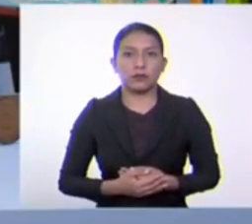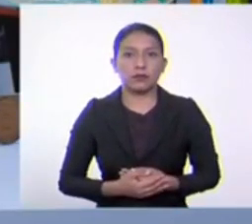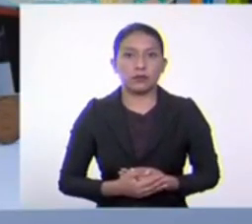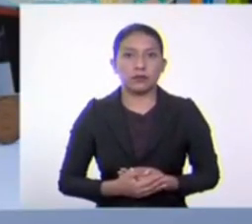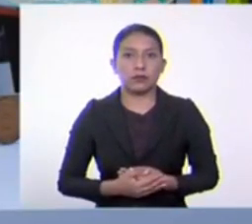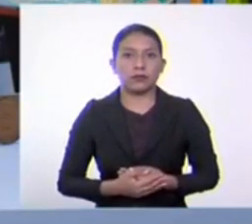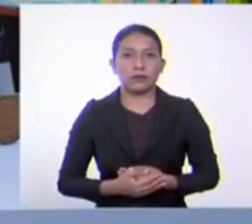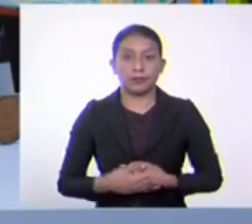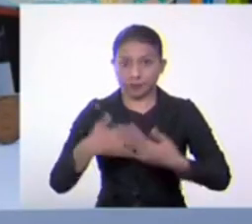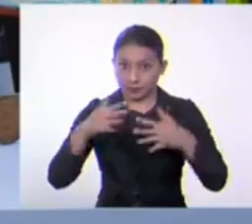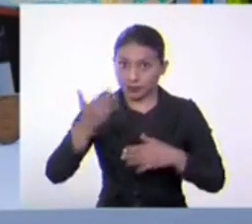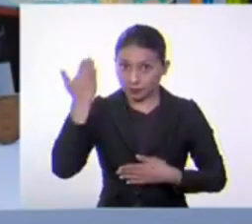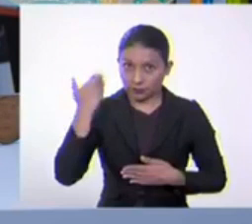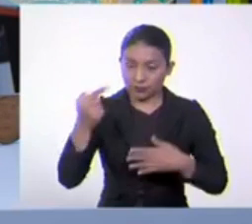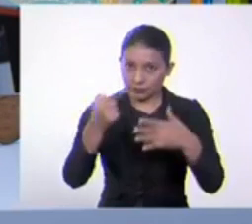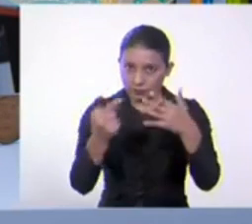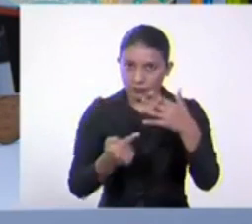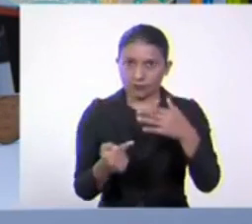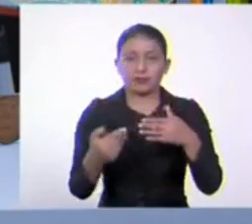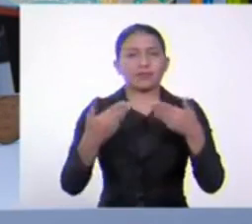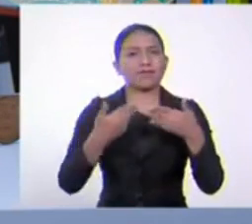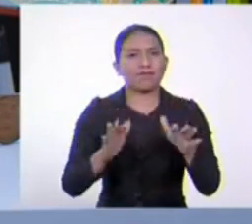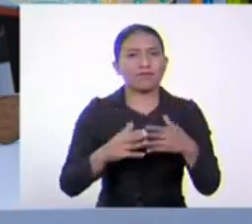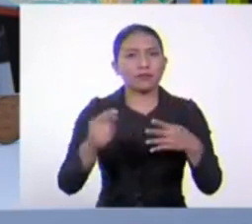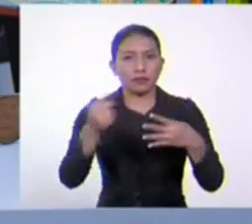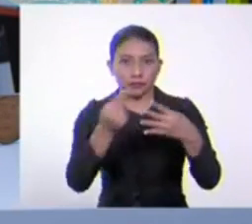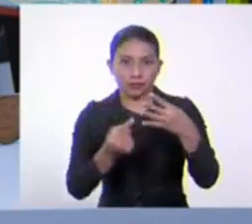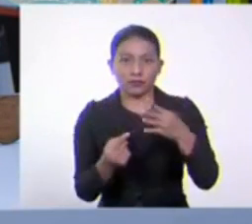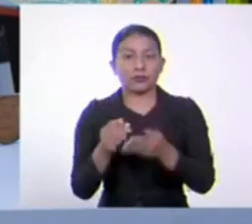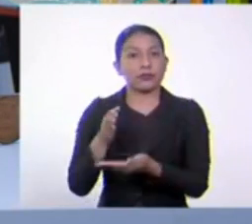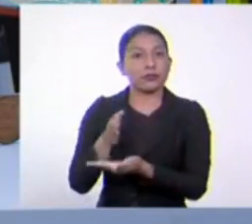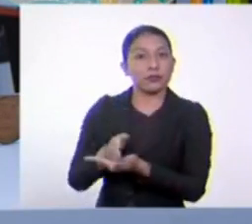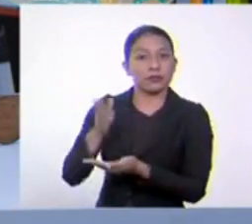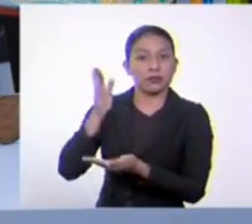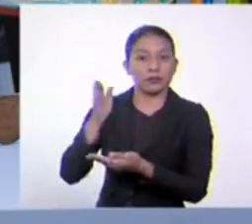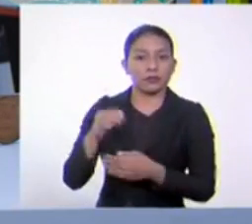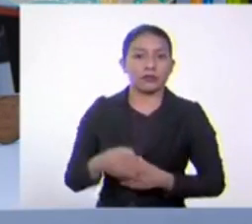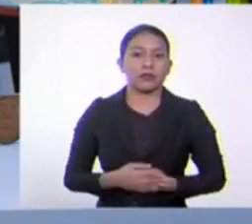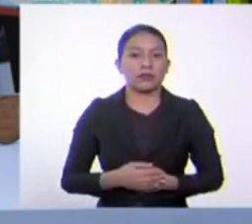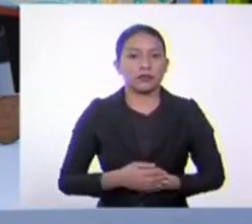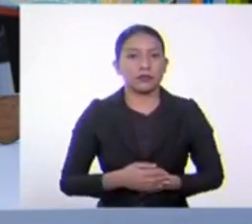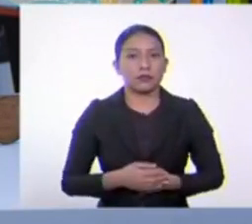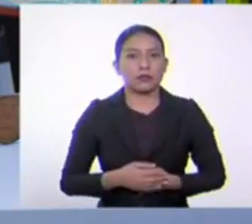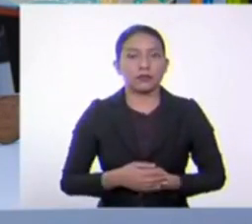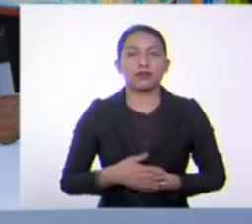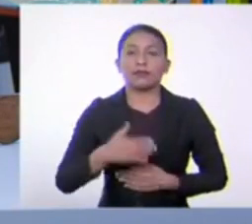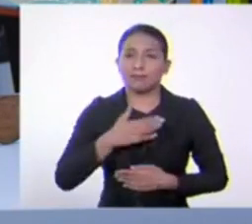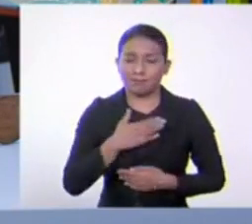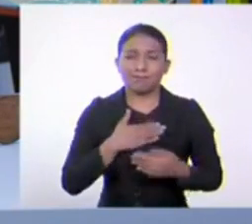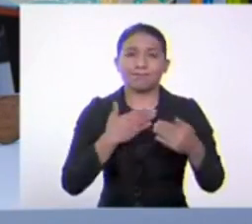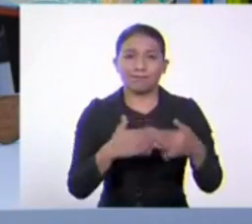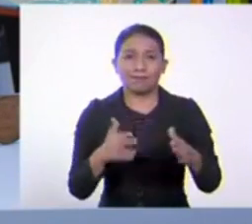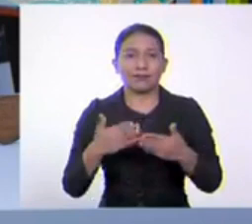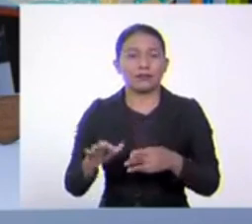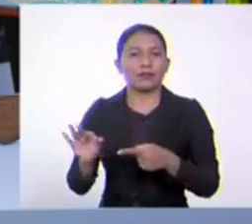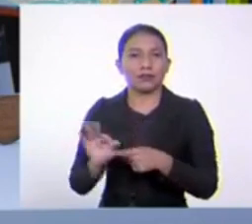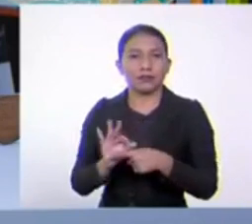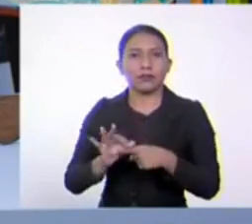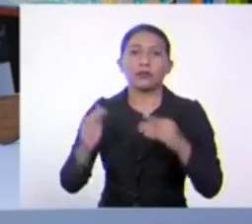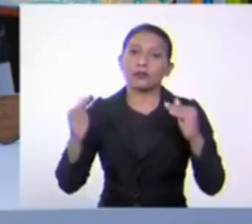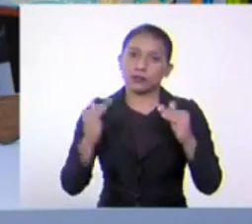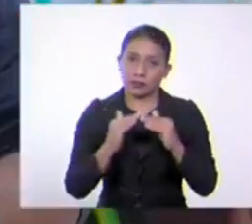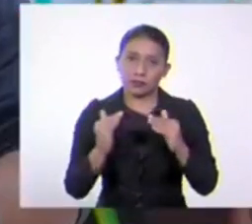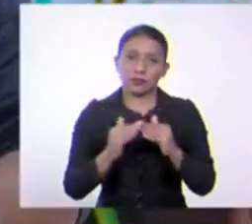Como ya se mencionó, los diferentes tipos de tejidos en animales hay con muchas funciones y también con